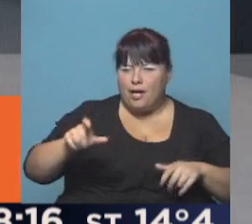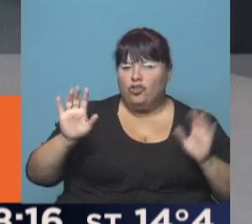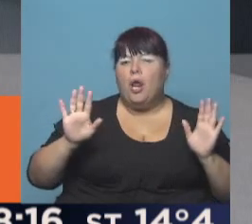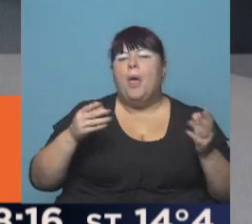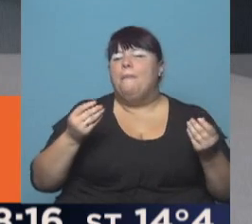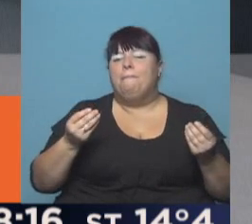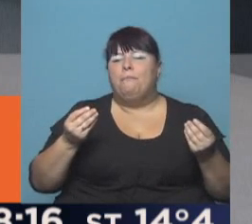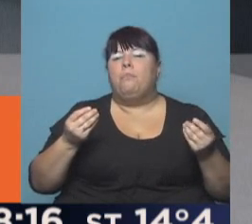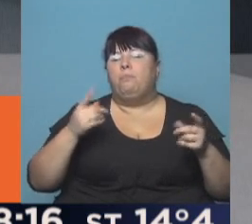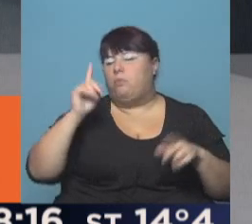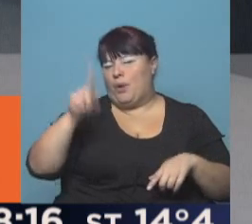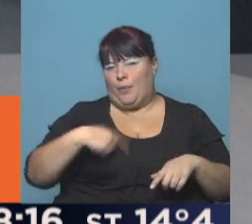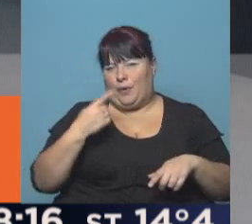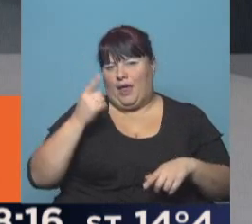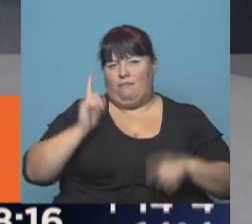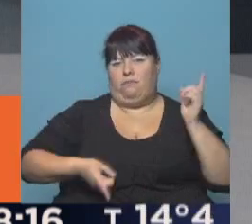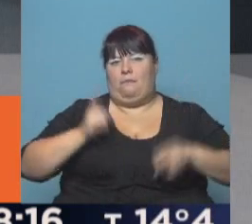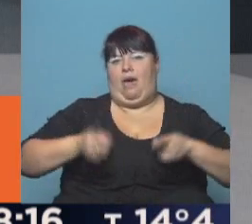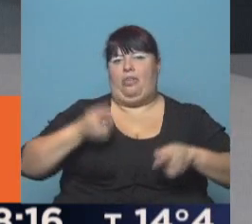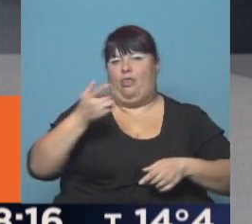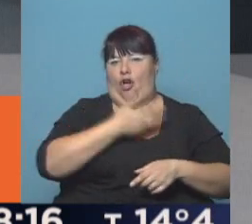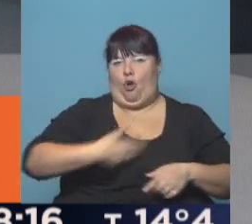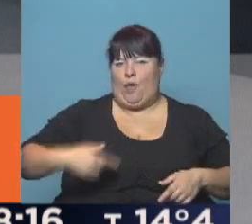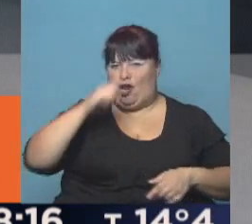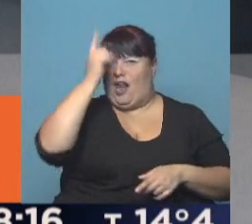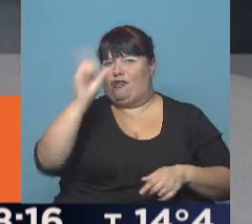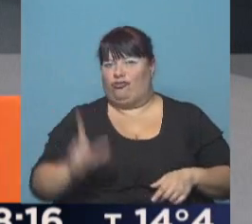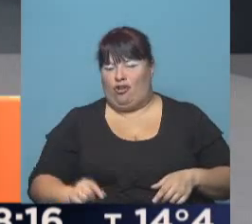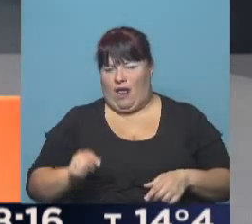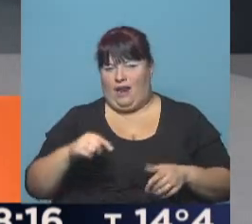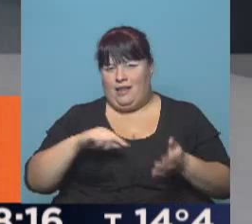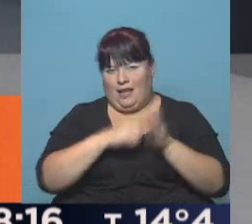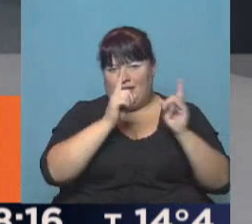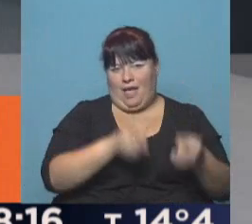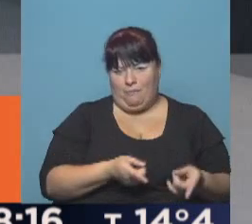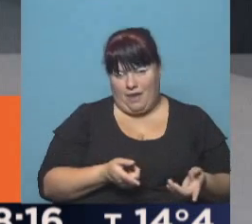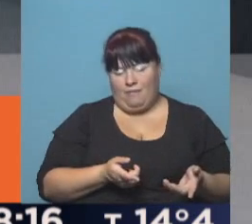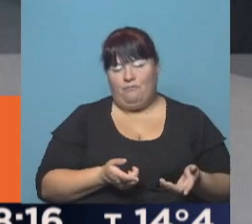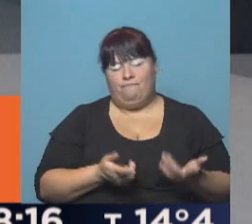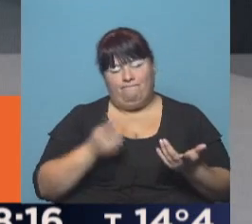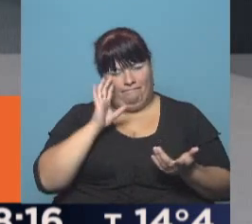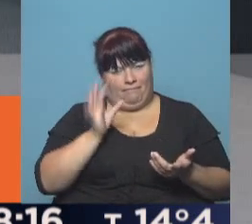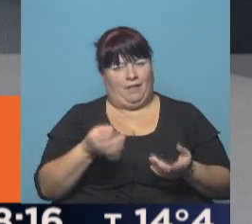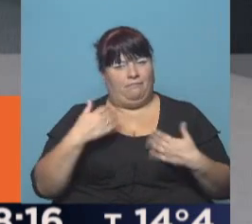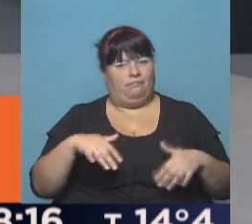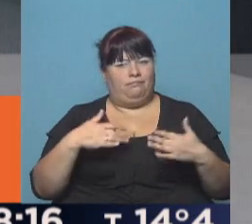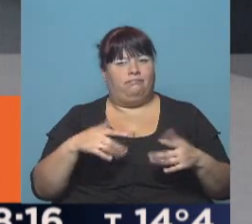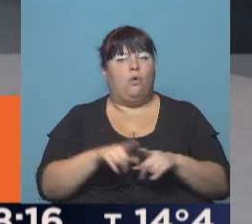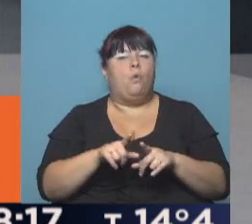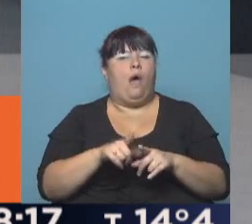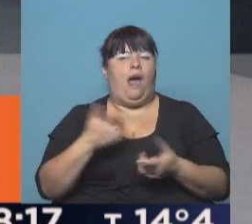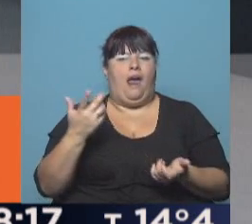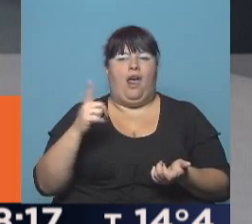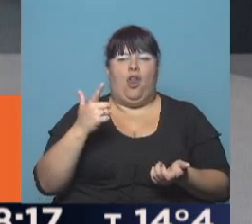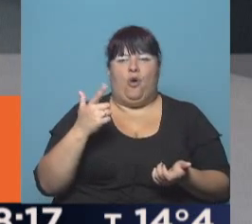porque impactan mucho las medidas que se trate de que se están tomando a nivel nacional en en la ciudad la verdad es que se ve mucho bueno la